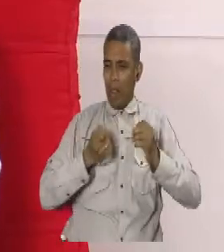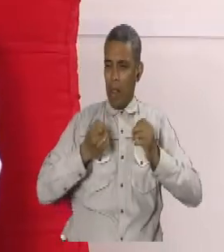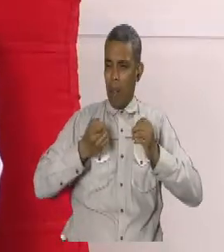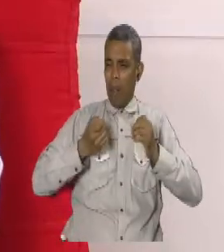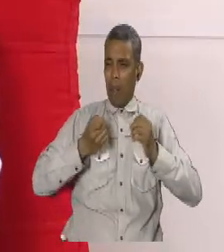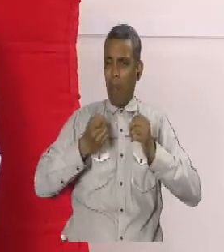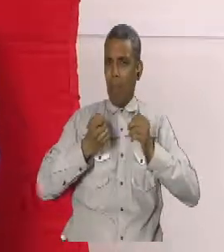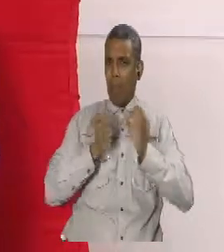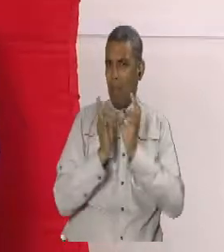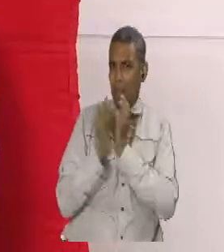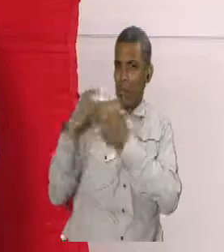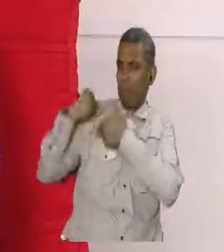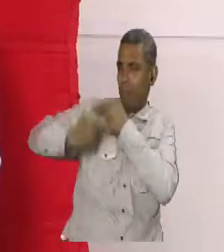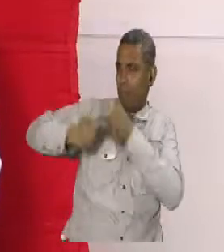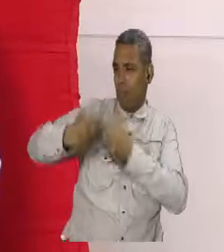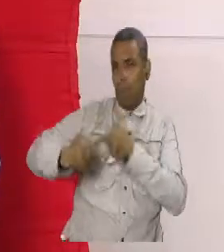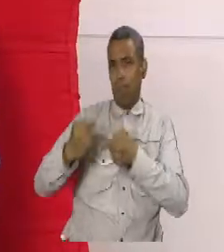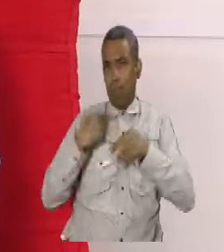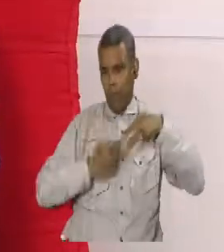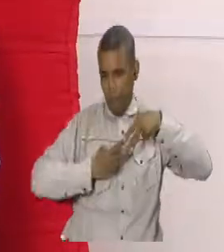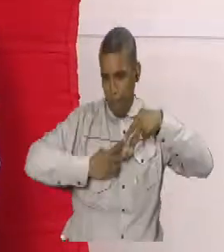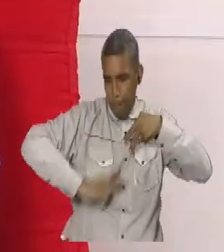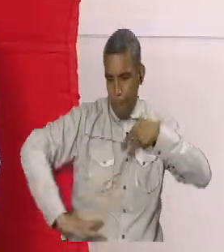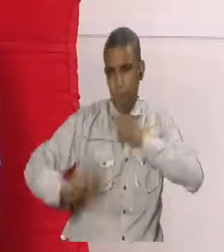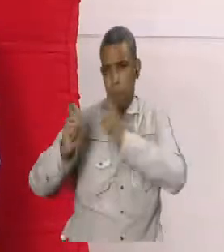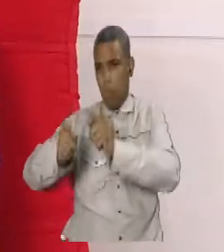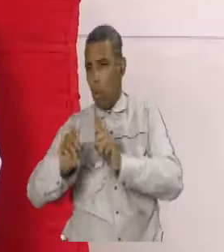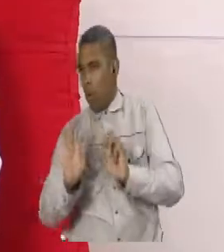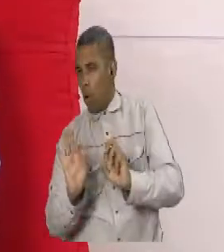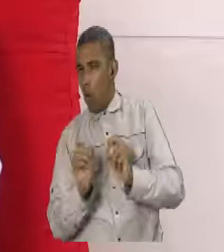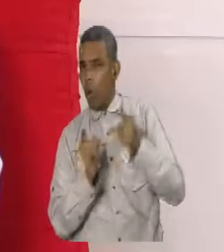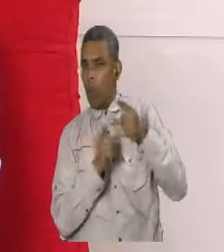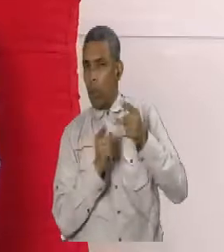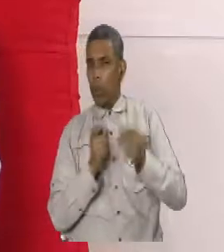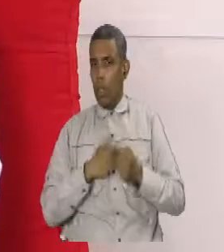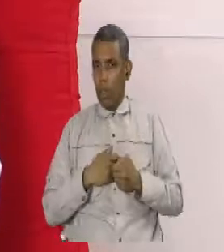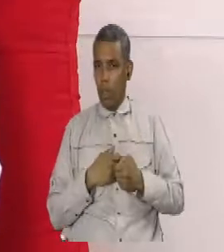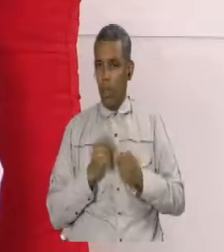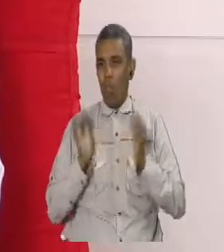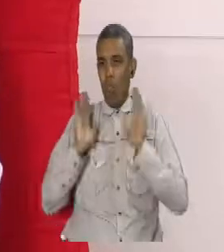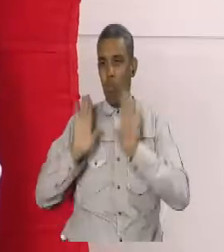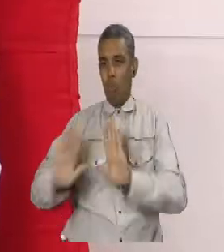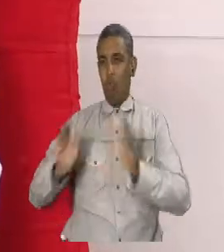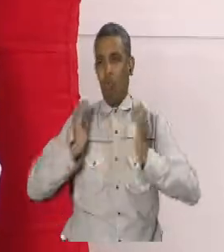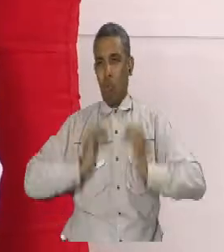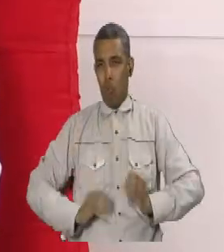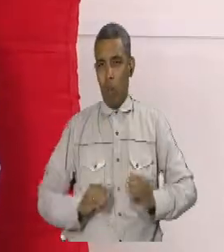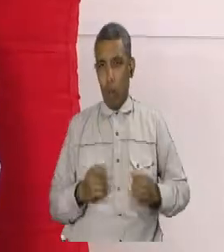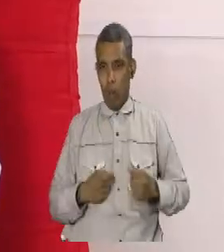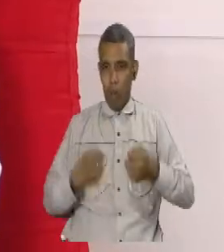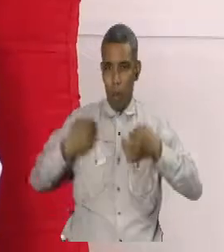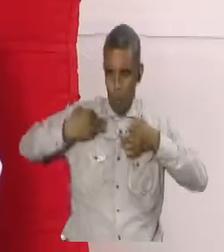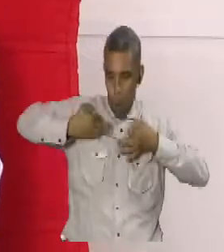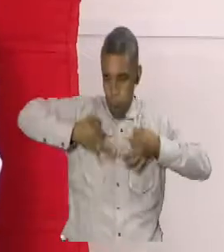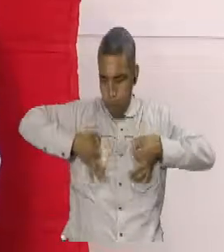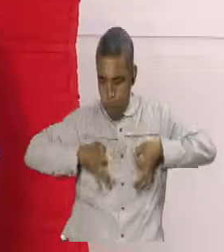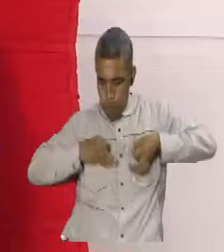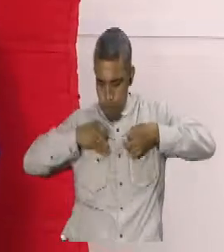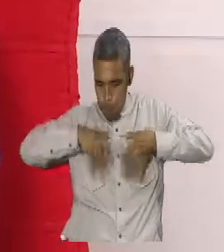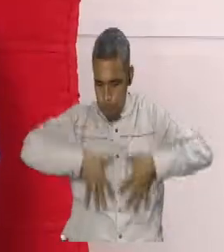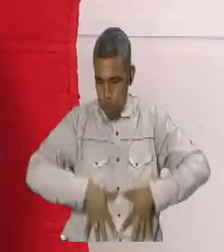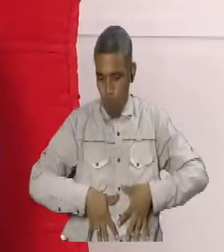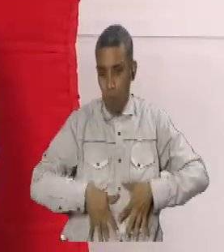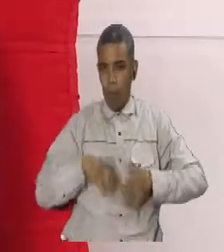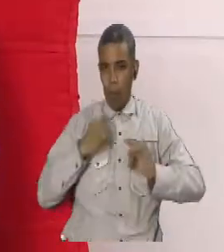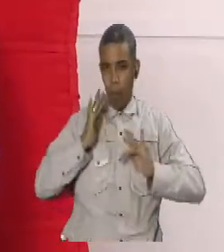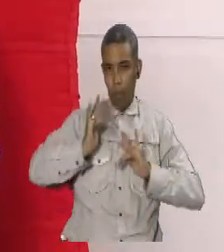tricología o a hacer una dermatoscopía del cuero cabelludo. ¿Sí? Que es con una lupa la cual me hace ver muy cerca el bulbo. Okay. Entonces yo